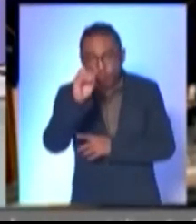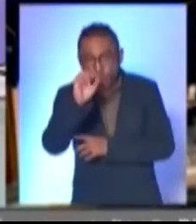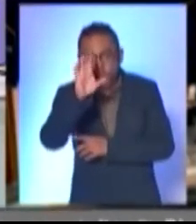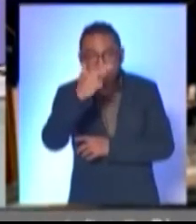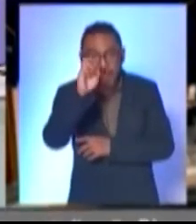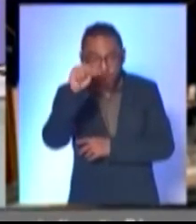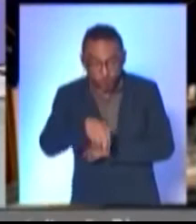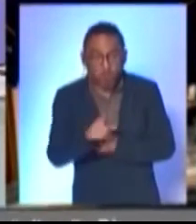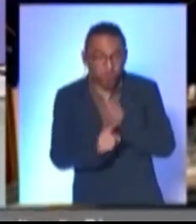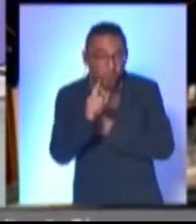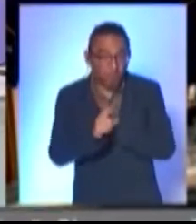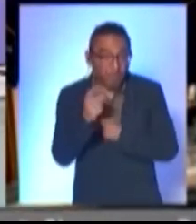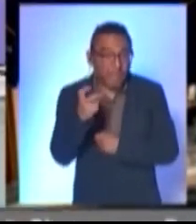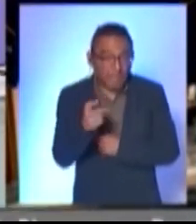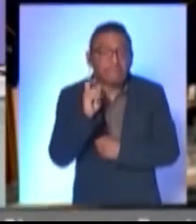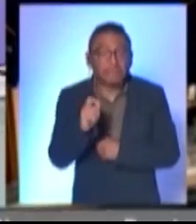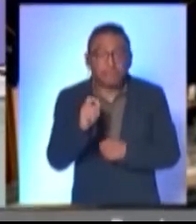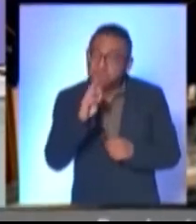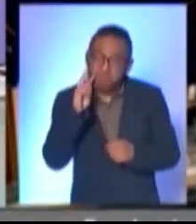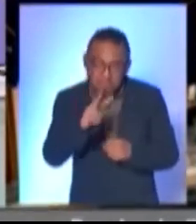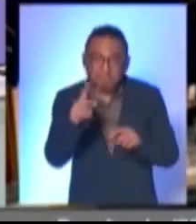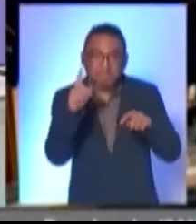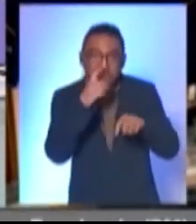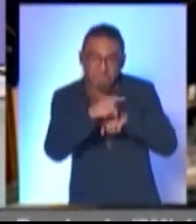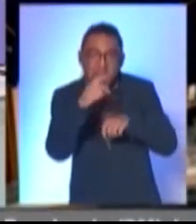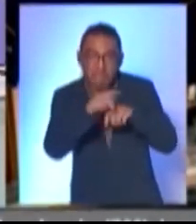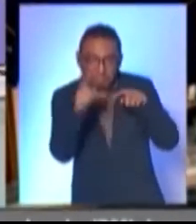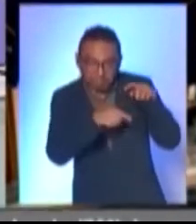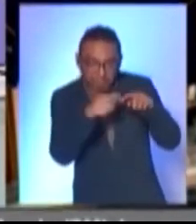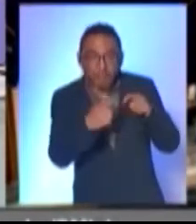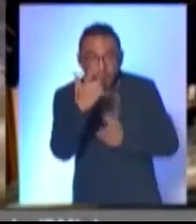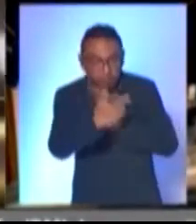problemática impacta en el crecimiento económico de la entidad.